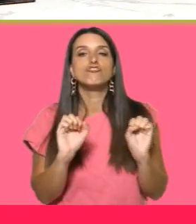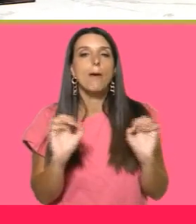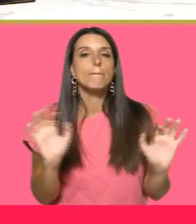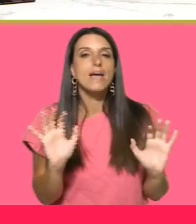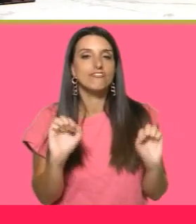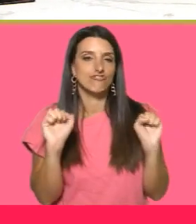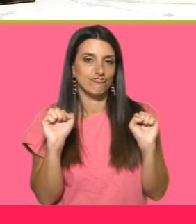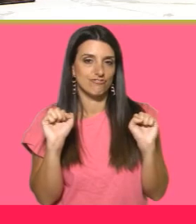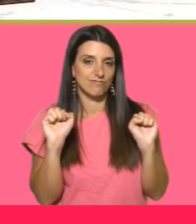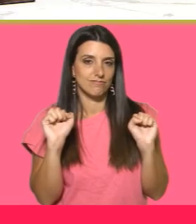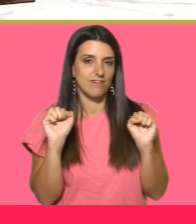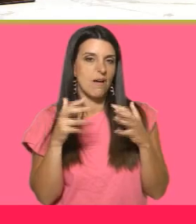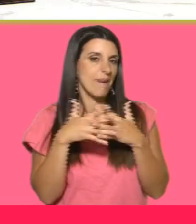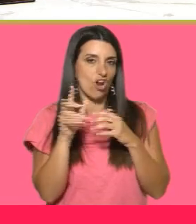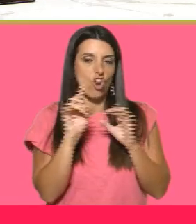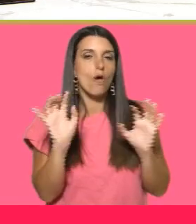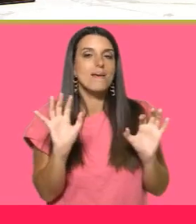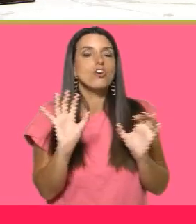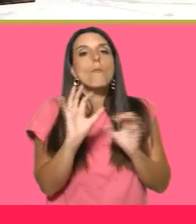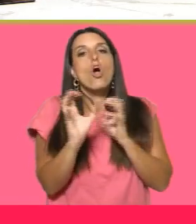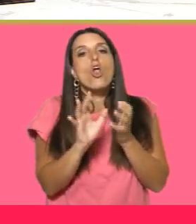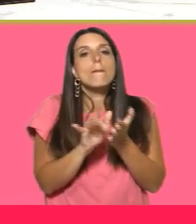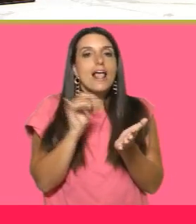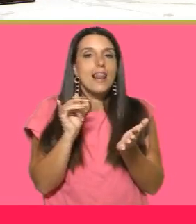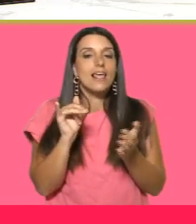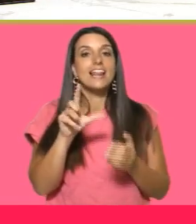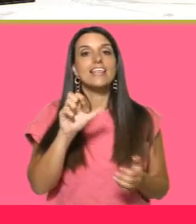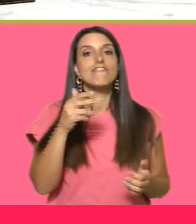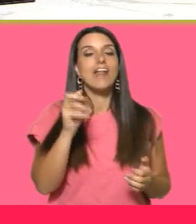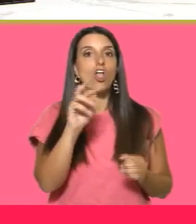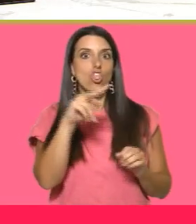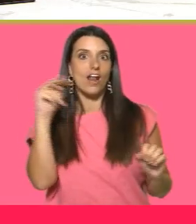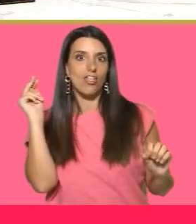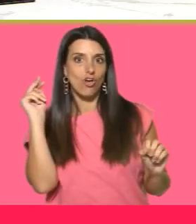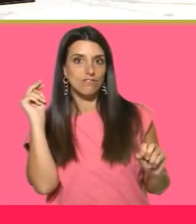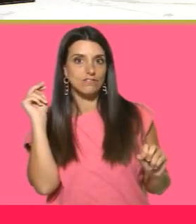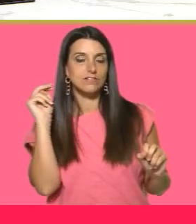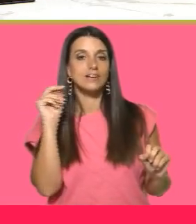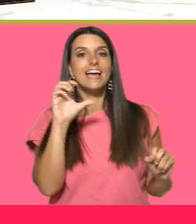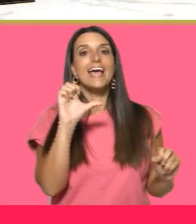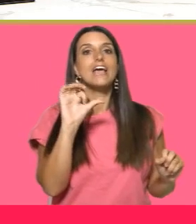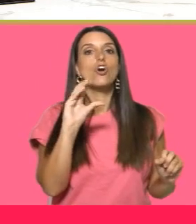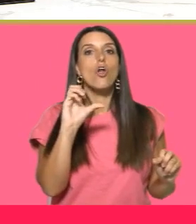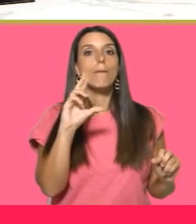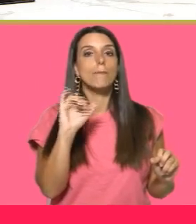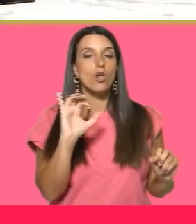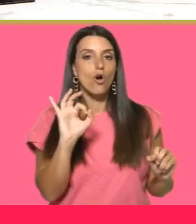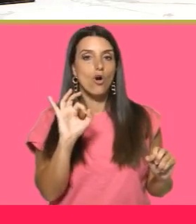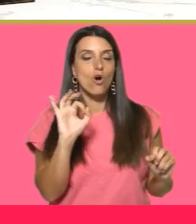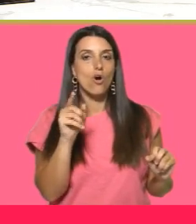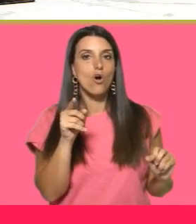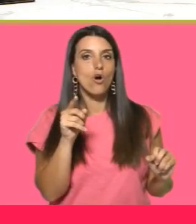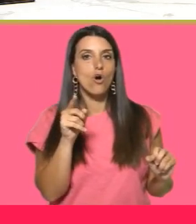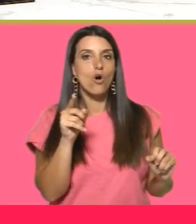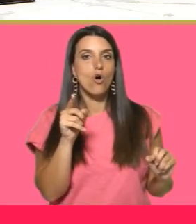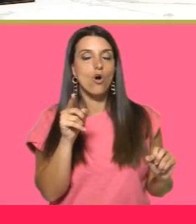marrón, viste, que te digan, bueno, un color miel, está. Mejor. Libra, dorado. Lasta. Escorpio. Para